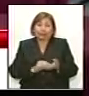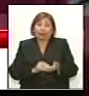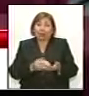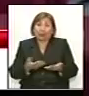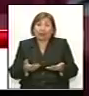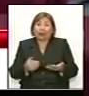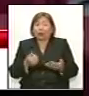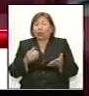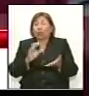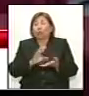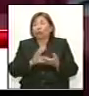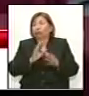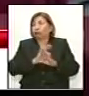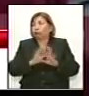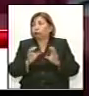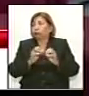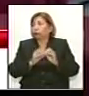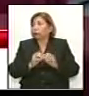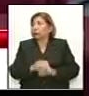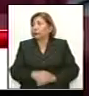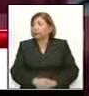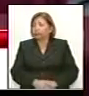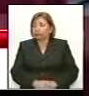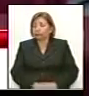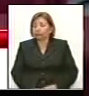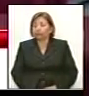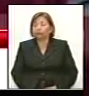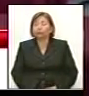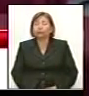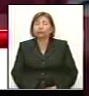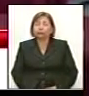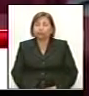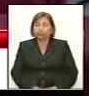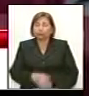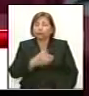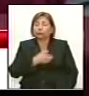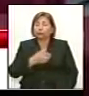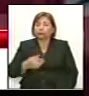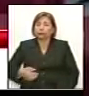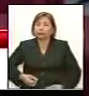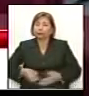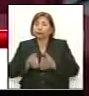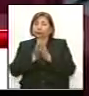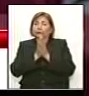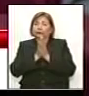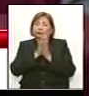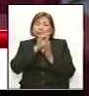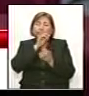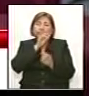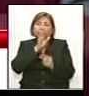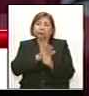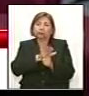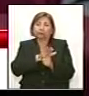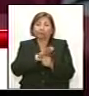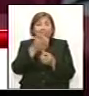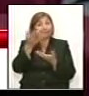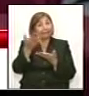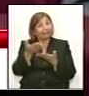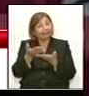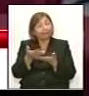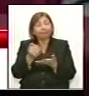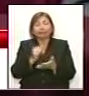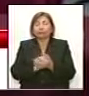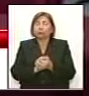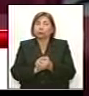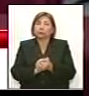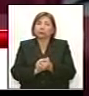los contratos resueltos, que es la mayoría. Perfecto. Entonces, la presidencia se compromete a pedir a la presidencia del Congreso para